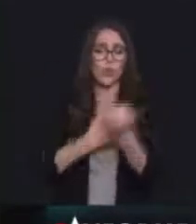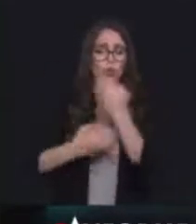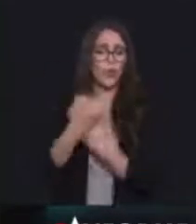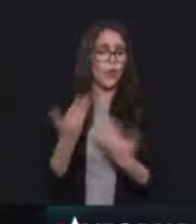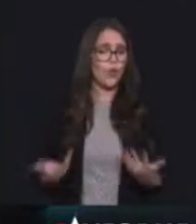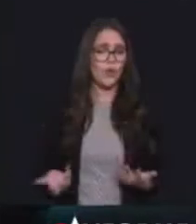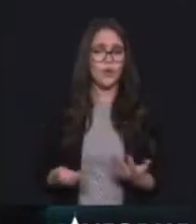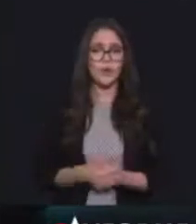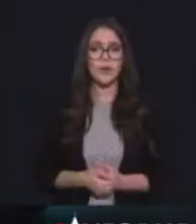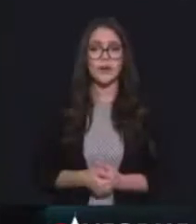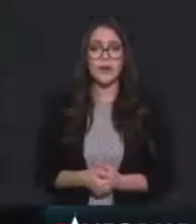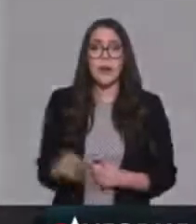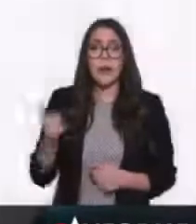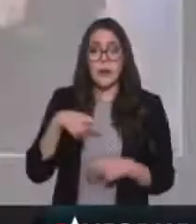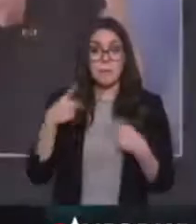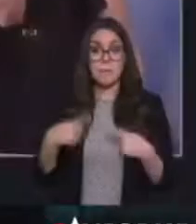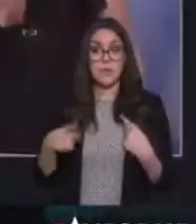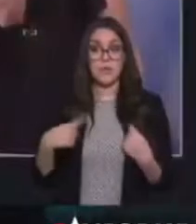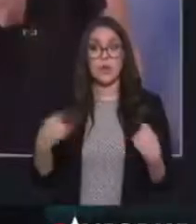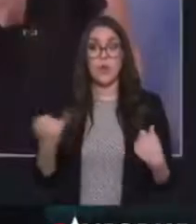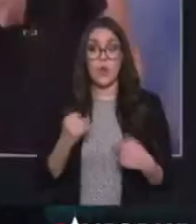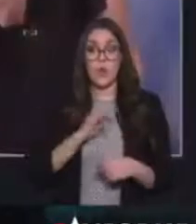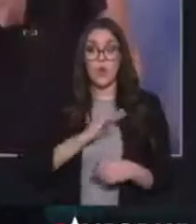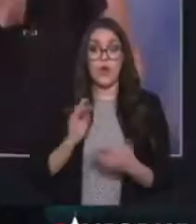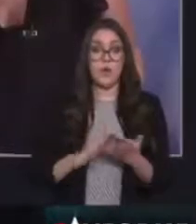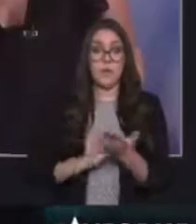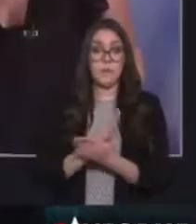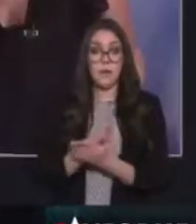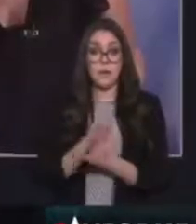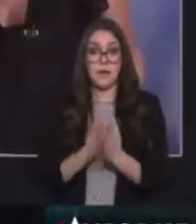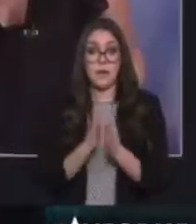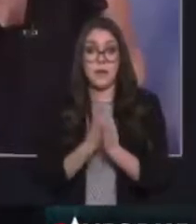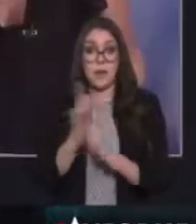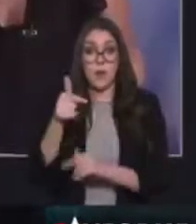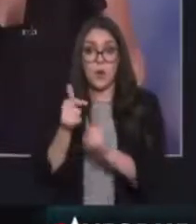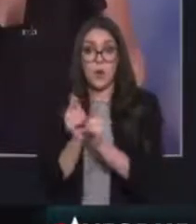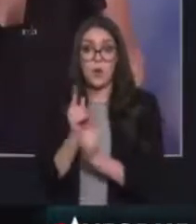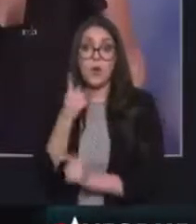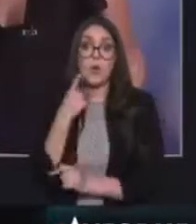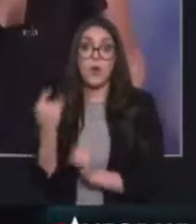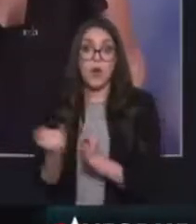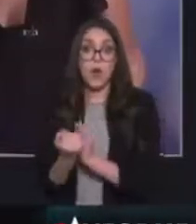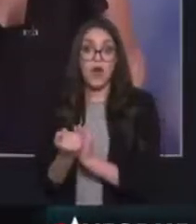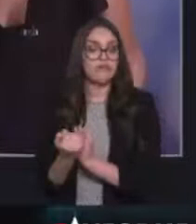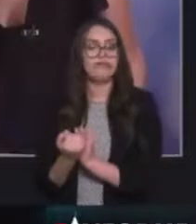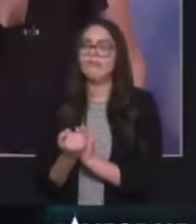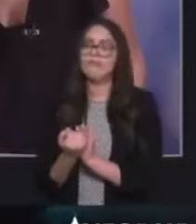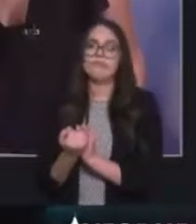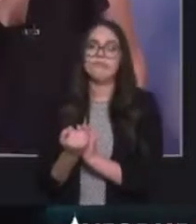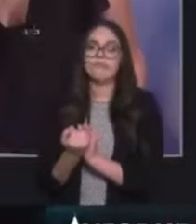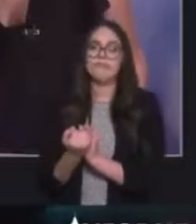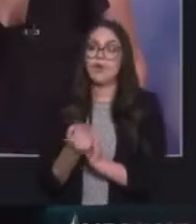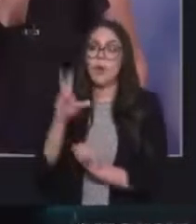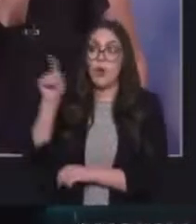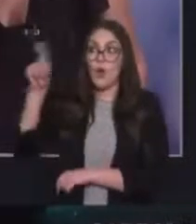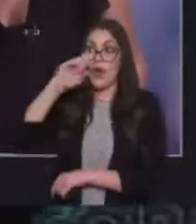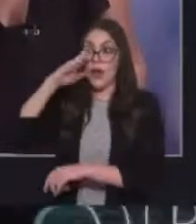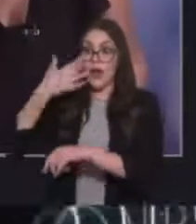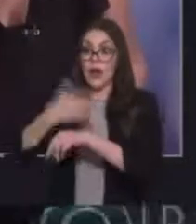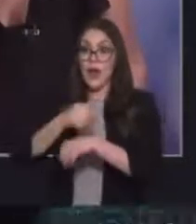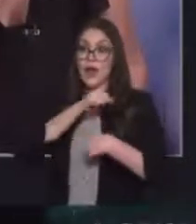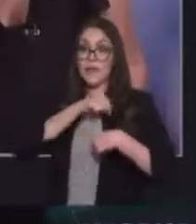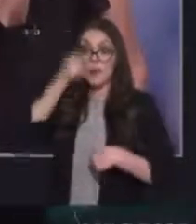en las mesas directivas de las casillas? No los partidos políticos, porque los partidos no son los promotores, no